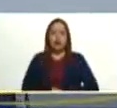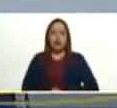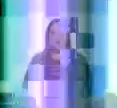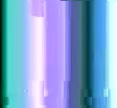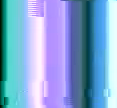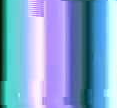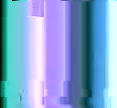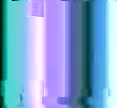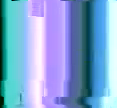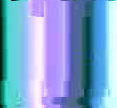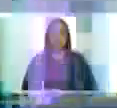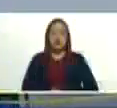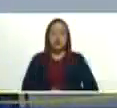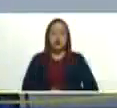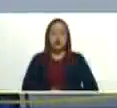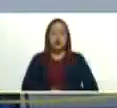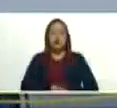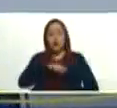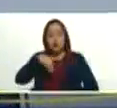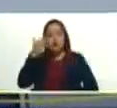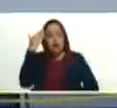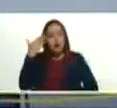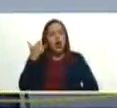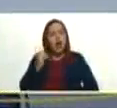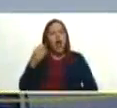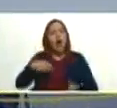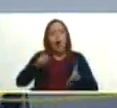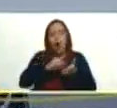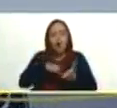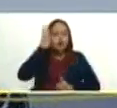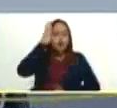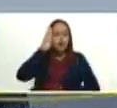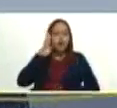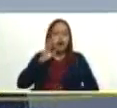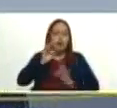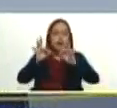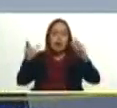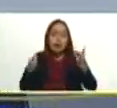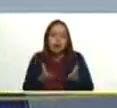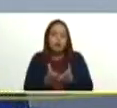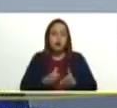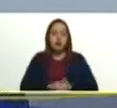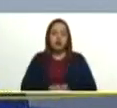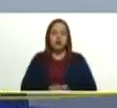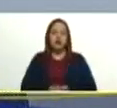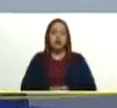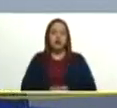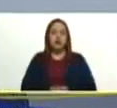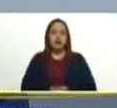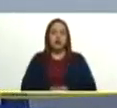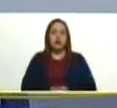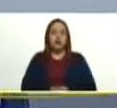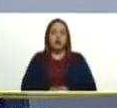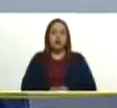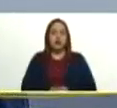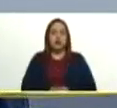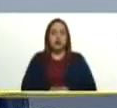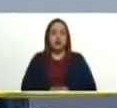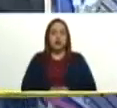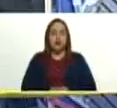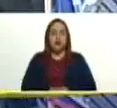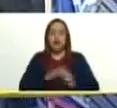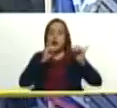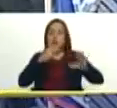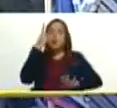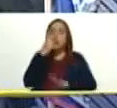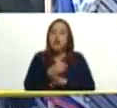happened. There are going to be future pandemics. Sabemos que va a haber otras pandemias en el futuro. We need to have a regulatory, de manera tal